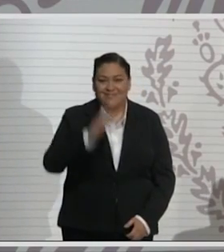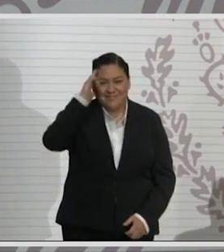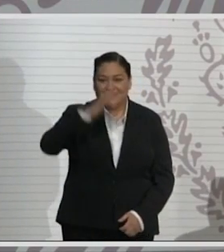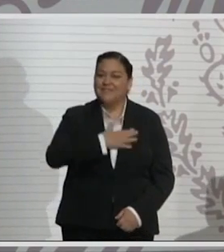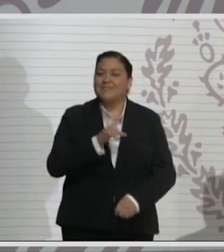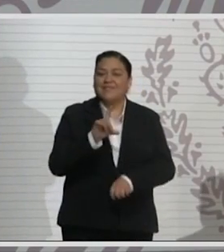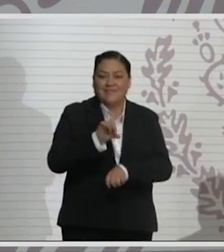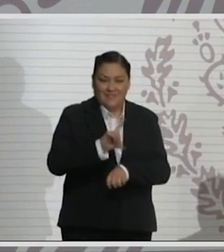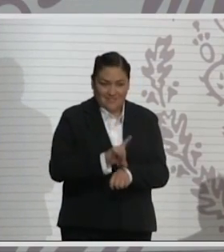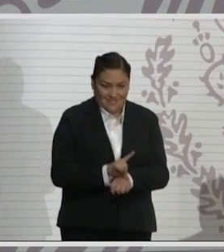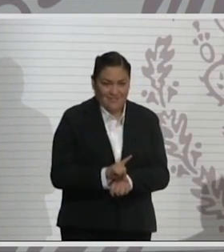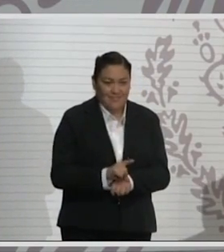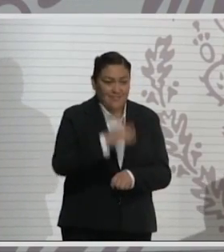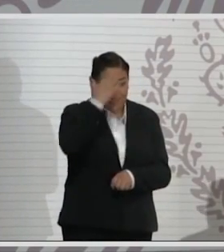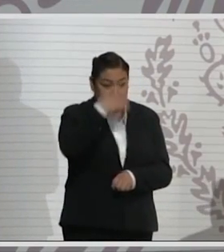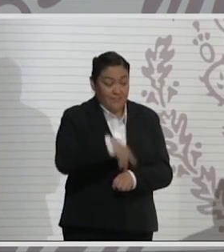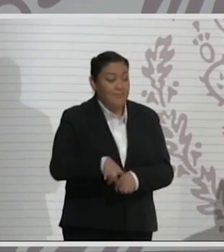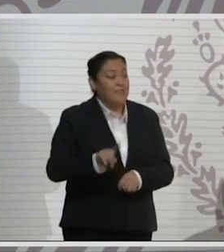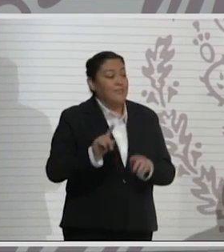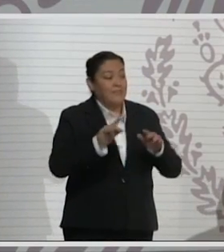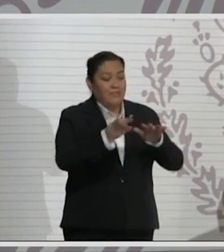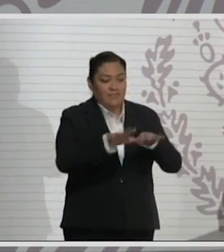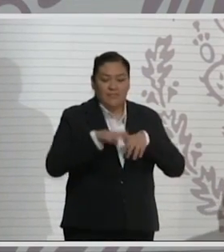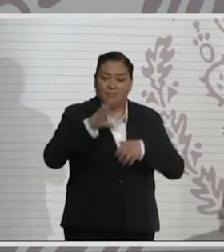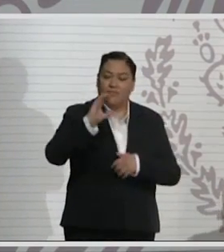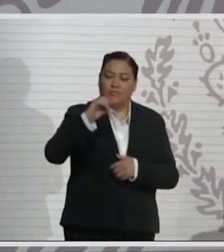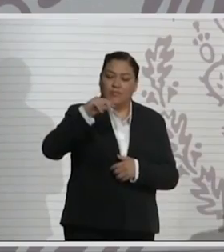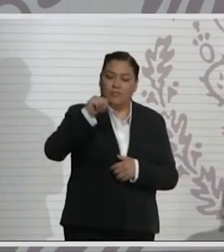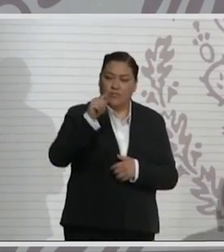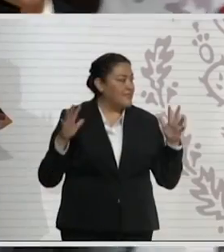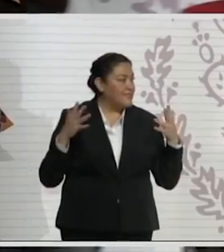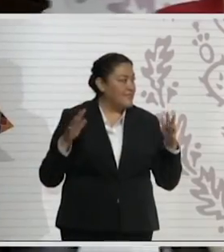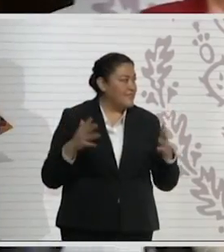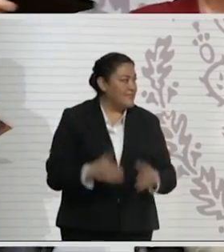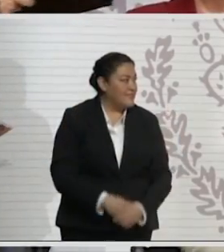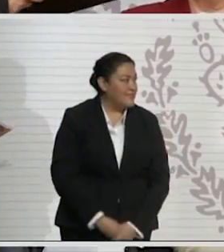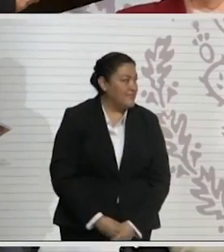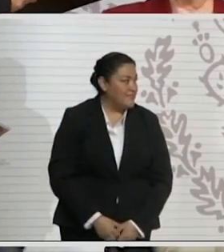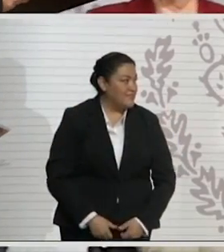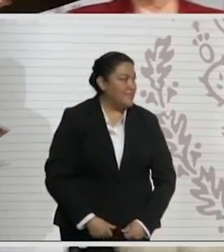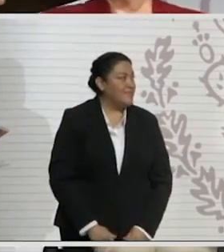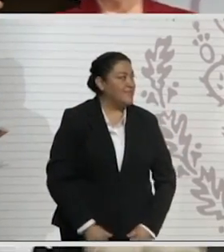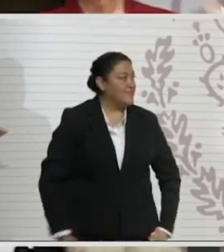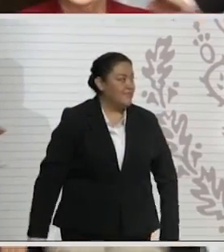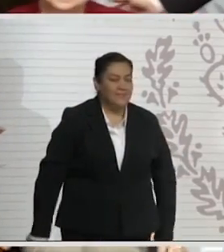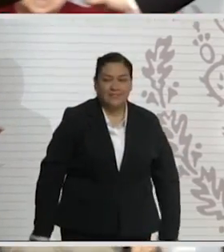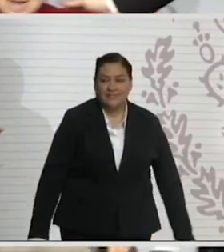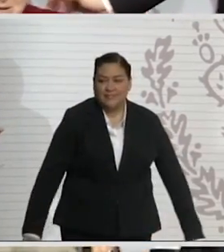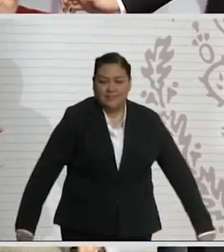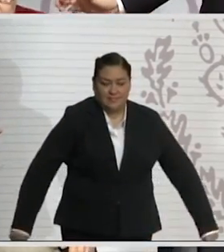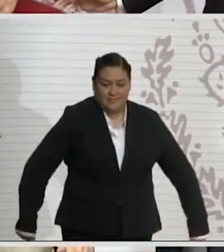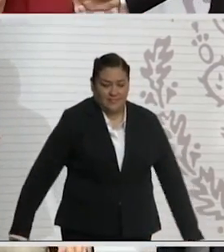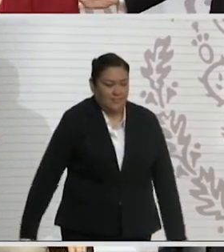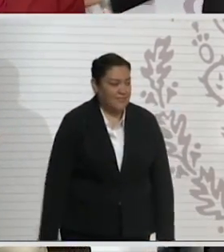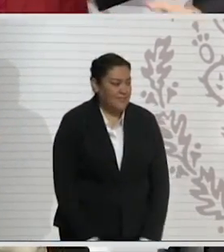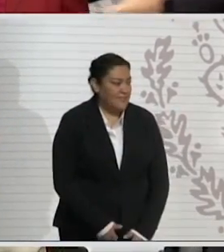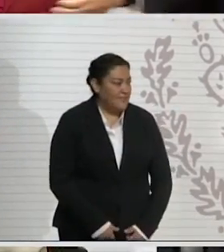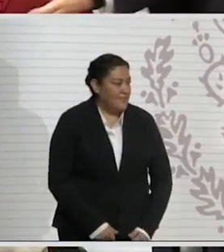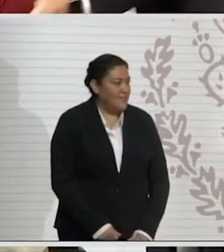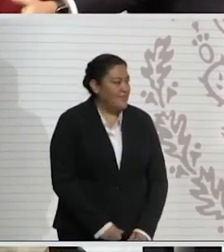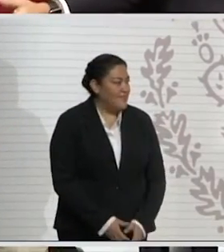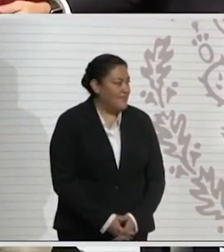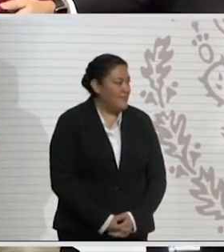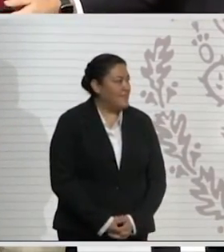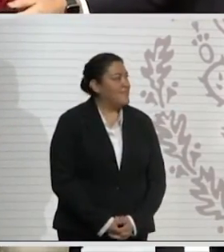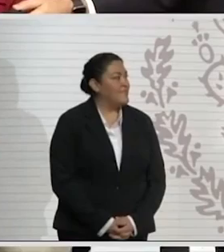señaló que la iniciativa también pretende hacer visible las situaciones y condiciones estructurales de discriminación que aquejan a distintos